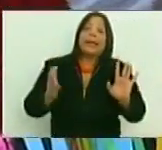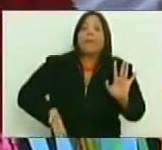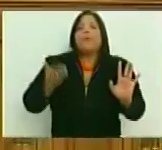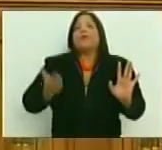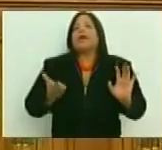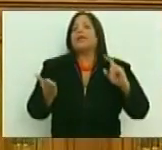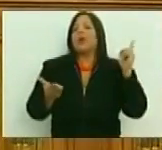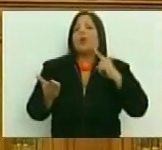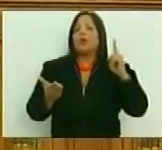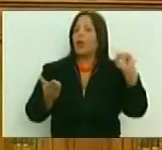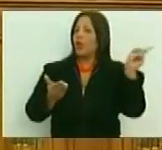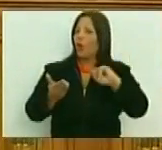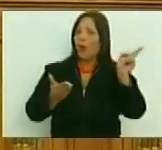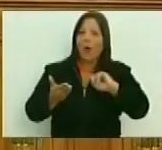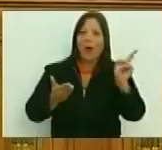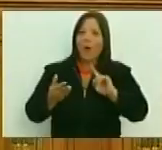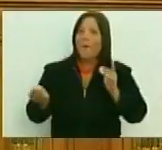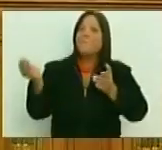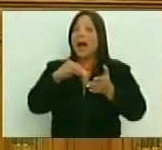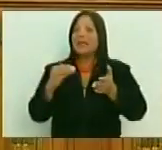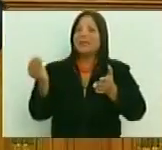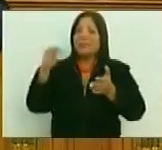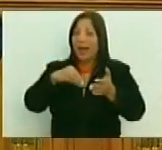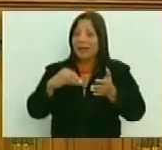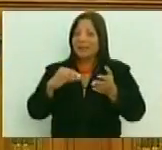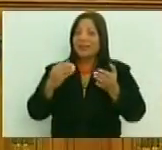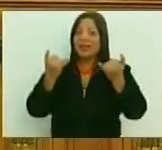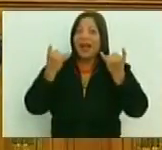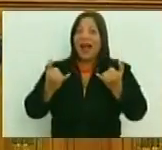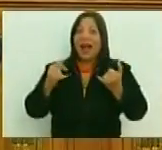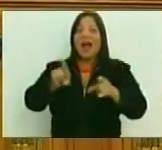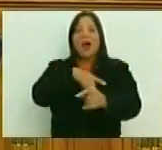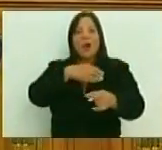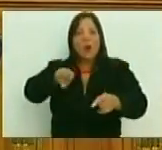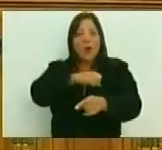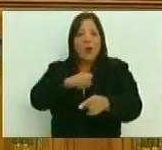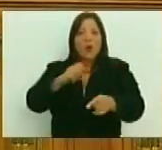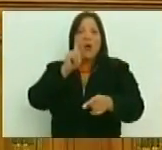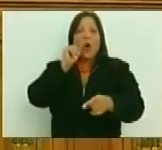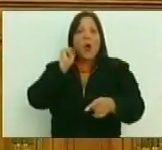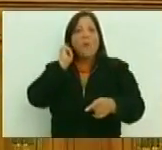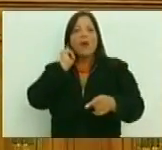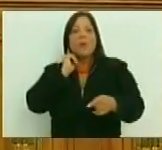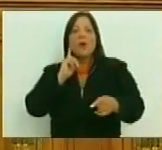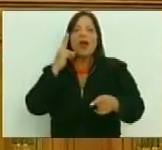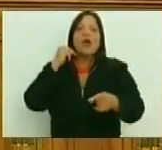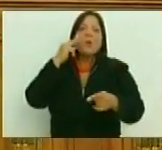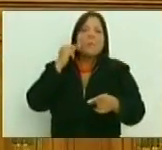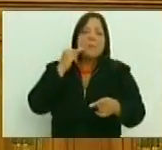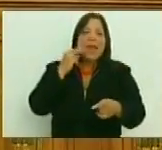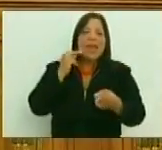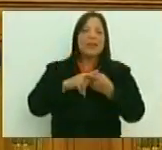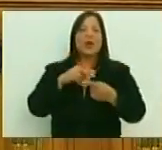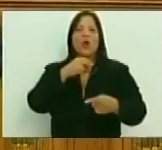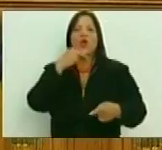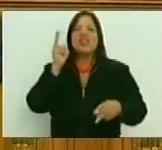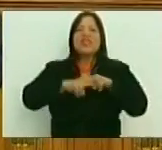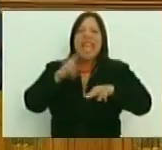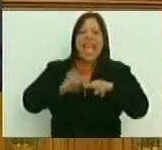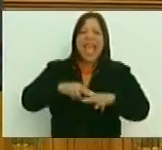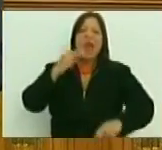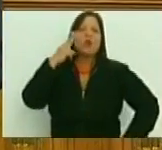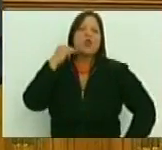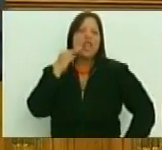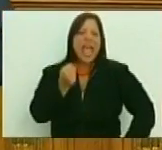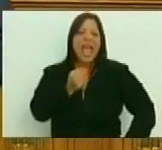importante, cuentan, y ahora sí, los cimarrones, las cimarronas, los mestizos, las mestizas, los